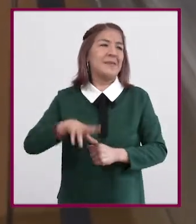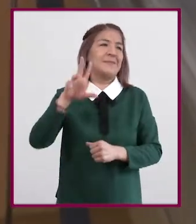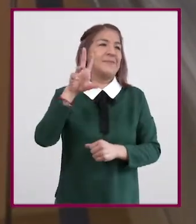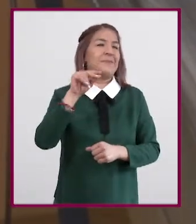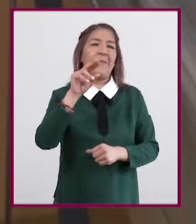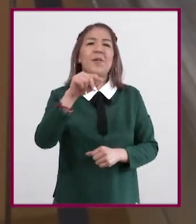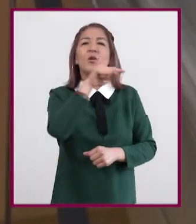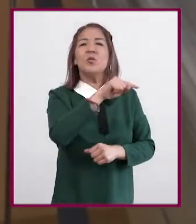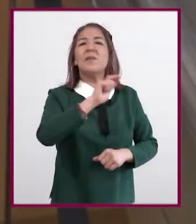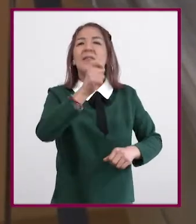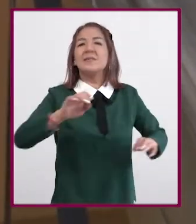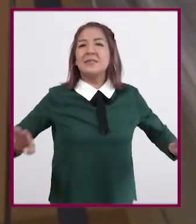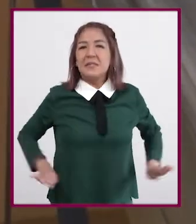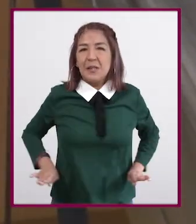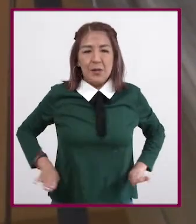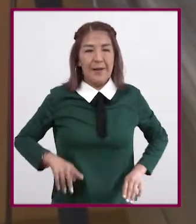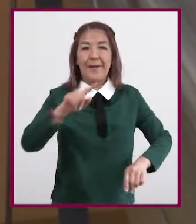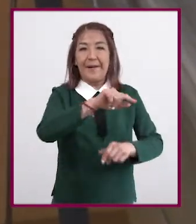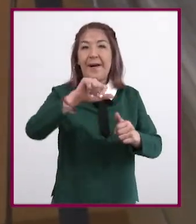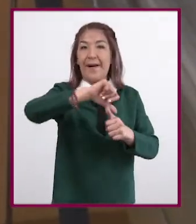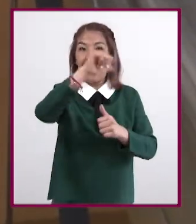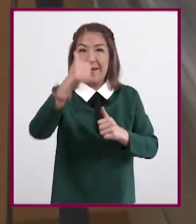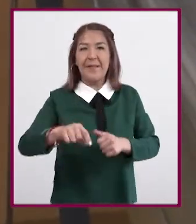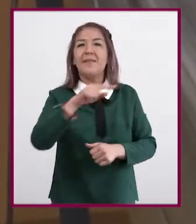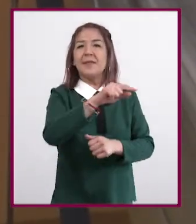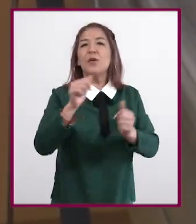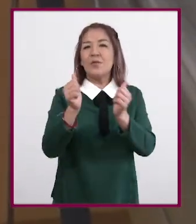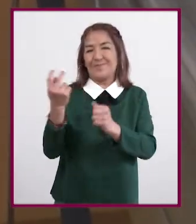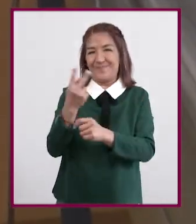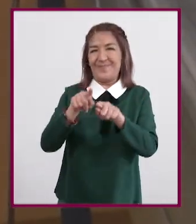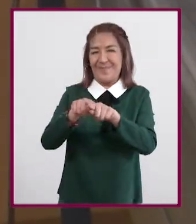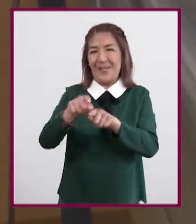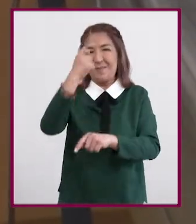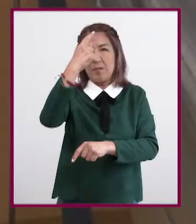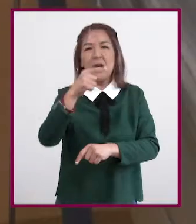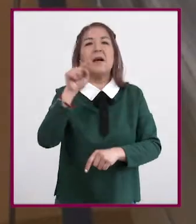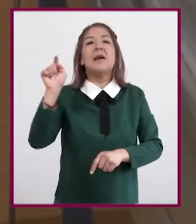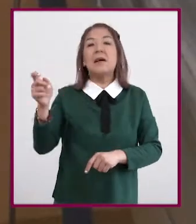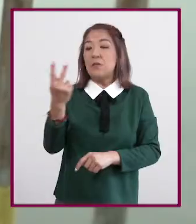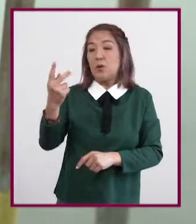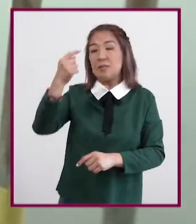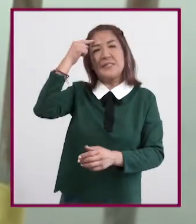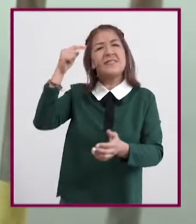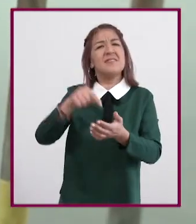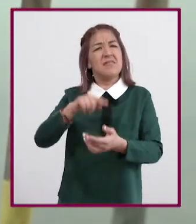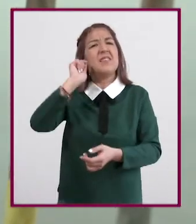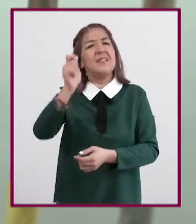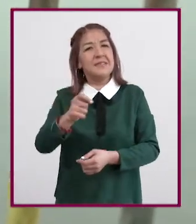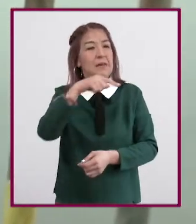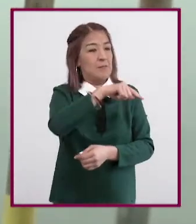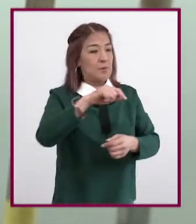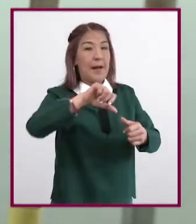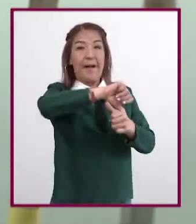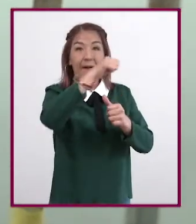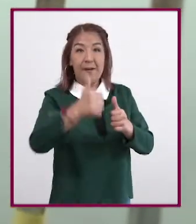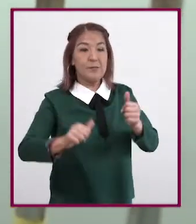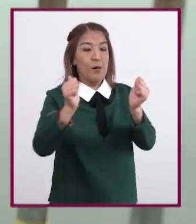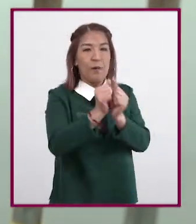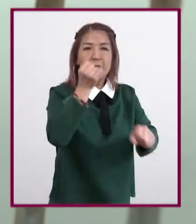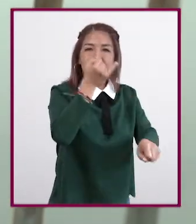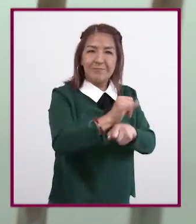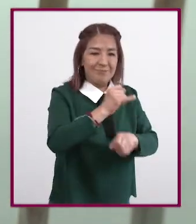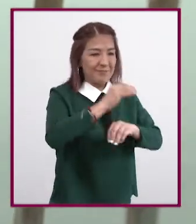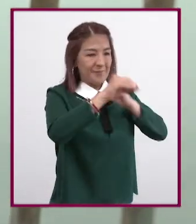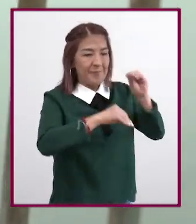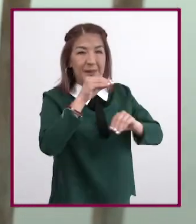algo que caracteriza estas piezas de los hermanos Bachet es que ellos creían que además de ser un instrumento y además de crear